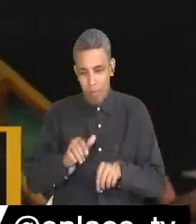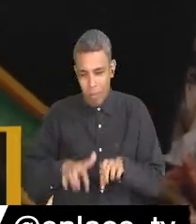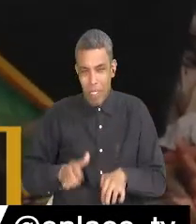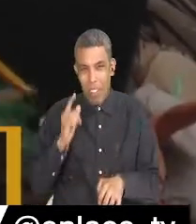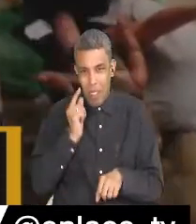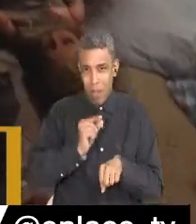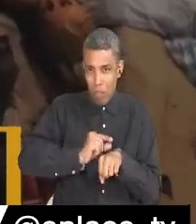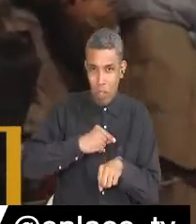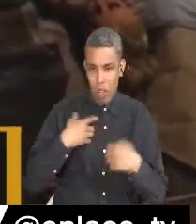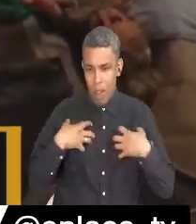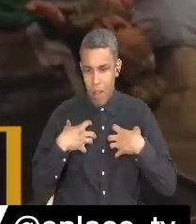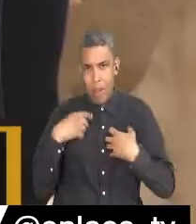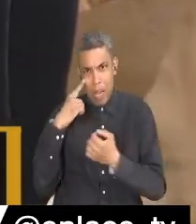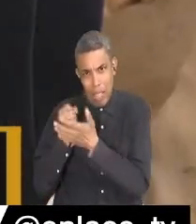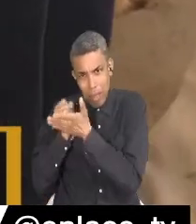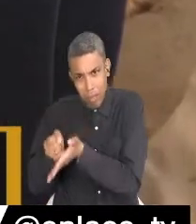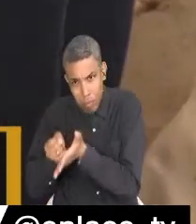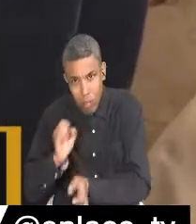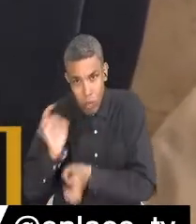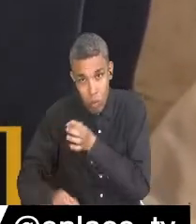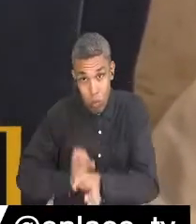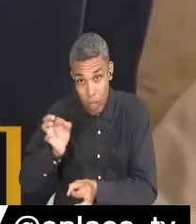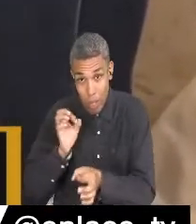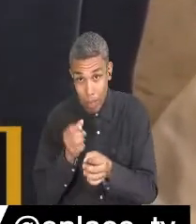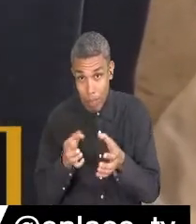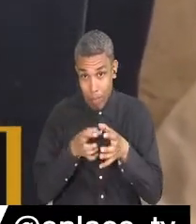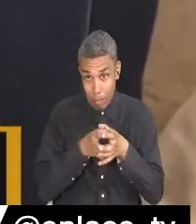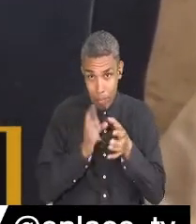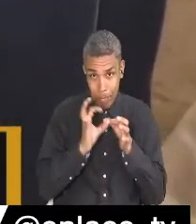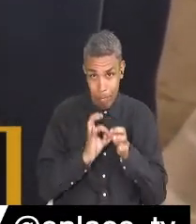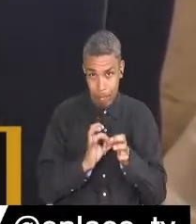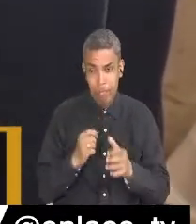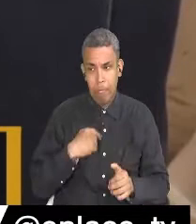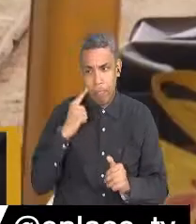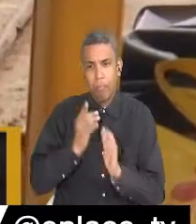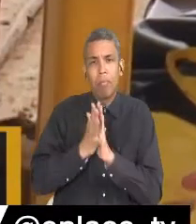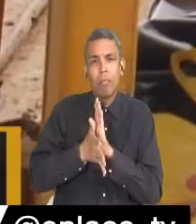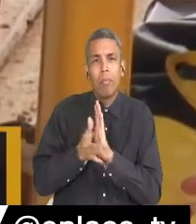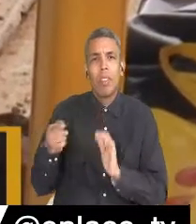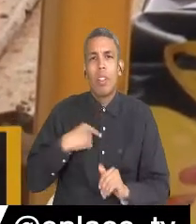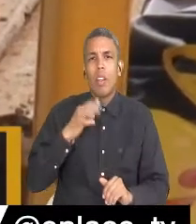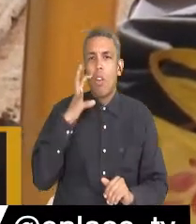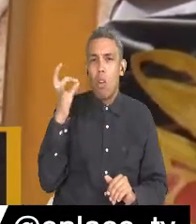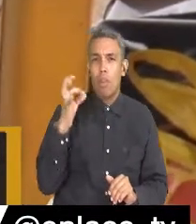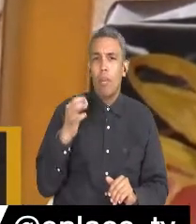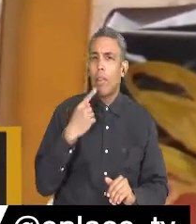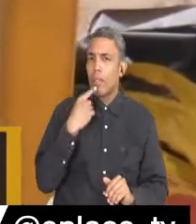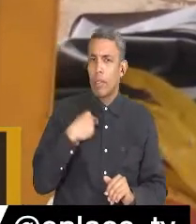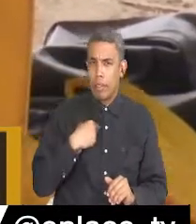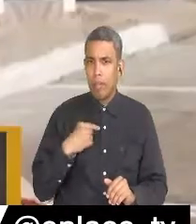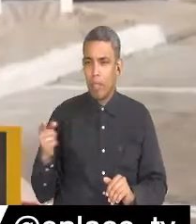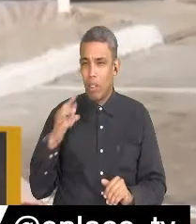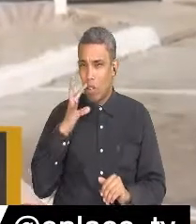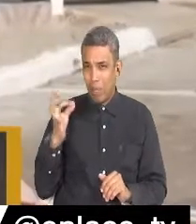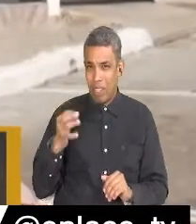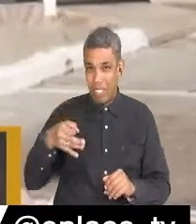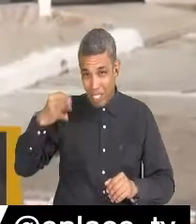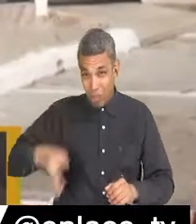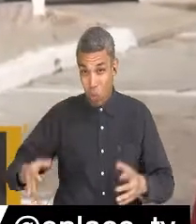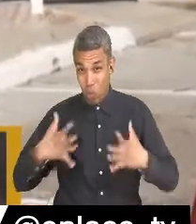abandonados por sus dueños hace varias semanas. Este vecino comenta cómo fue el quien alimentó a los caninos durante su abandono. Hace como mes y medio